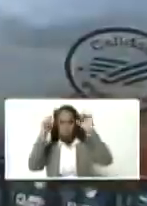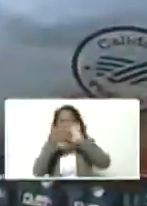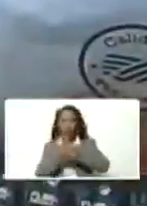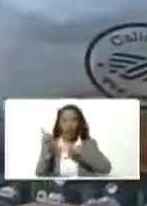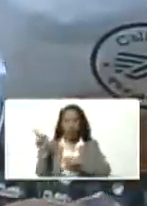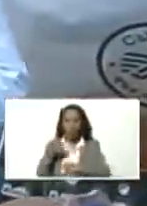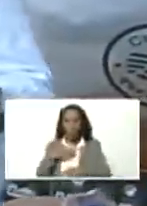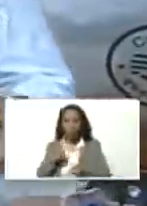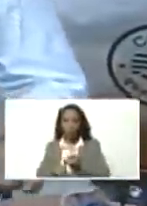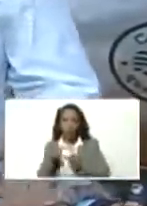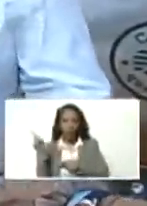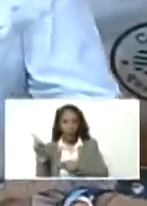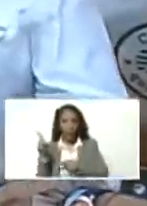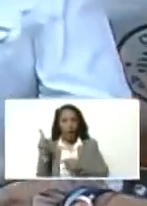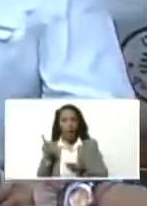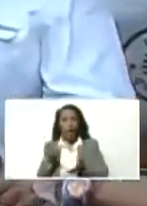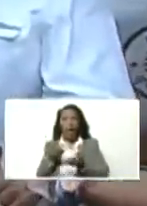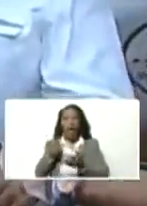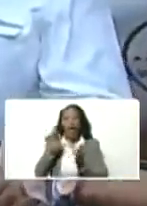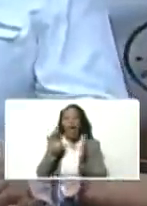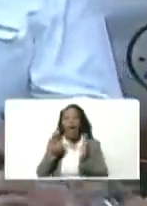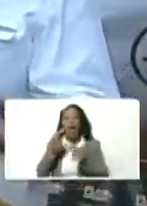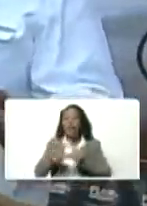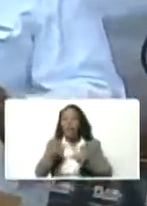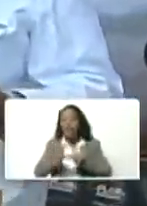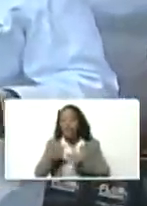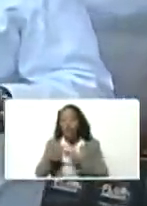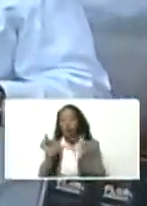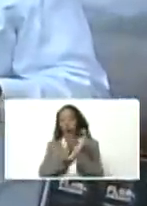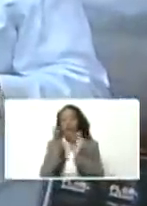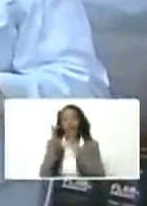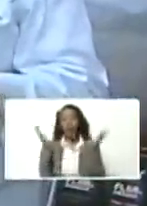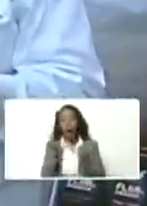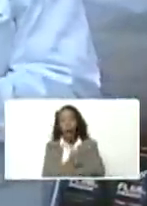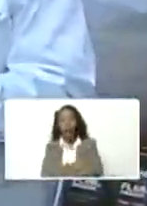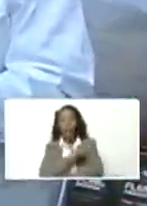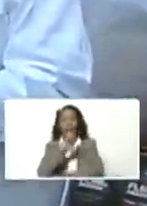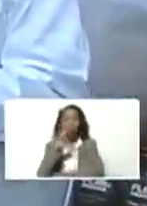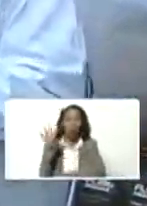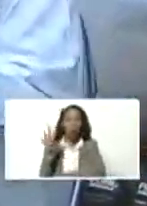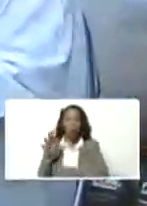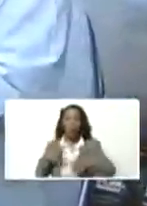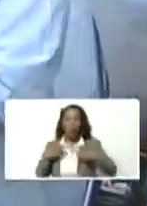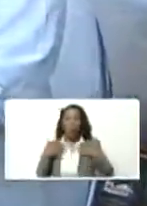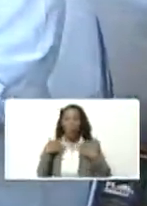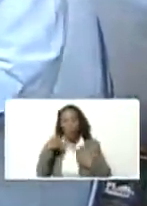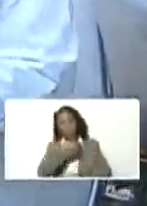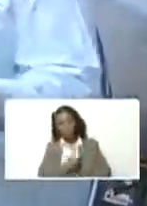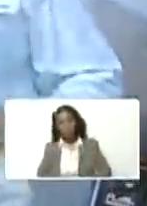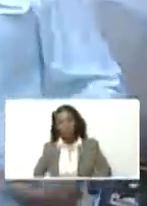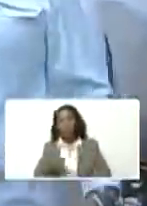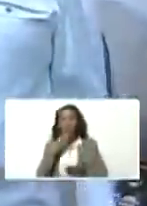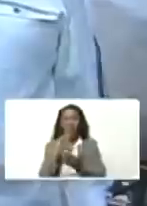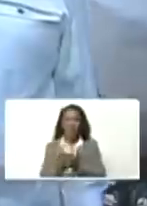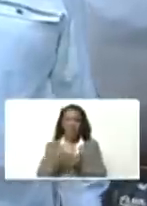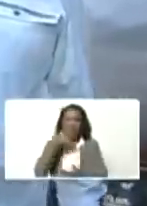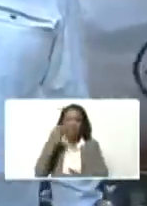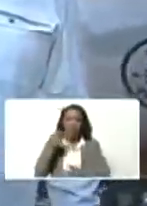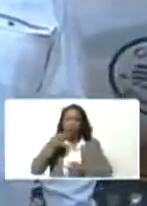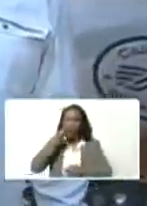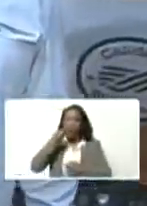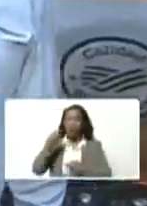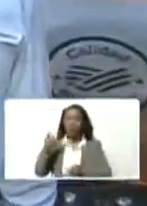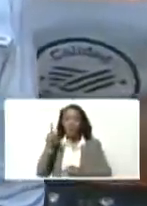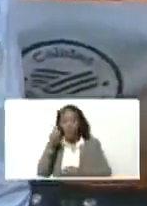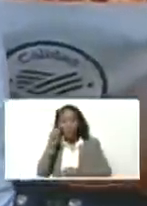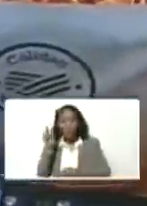Silita. Claro, está llegando sí. El niño Jesús antes del 24. Y que lo disfruten, presidente. Bueno, de verdad, muchas gracias. Vamos a tomarnos un café, Ali